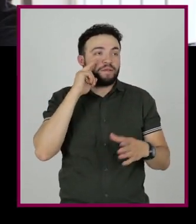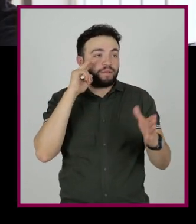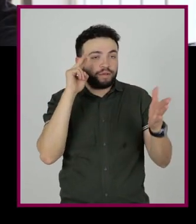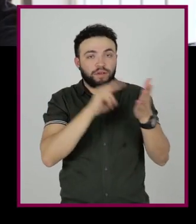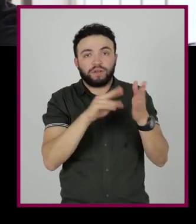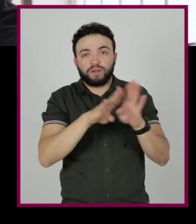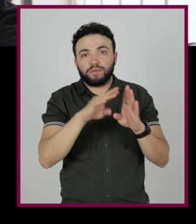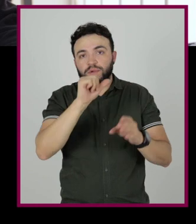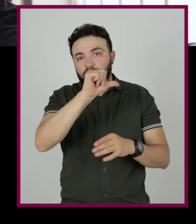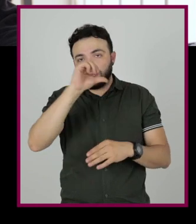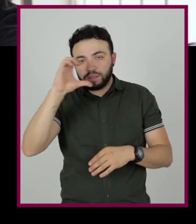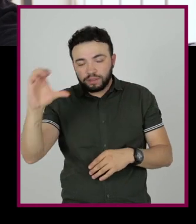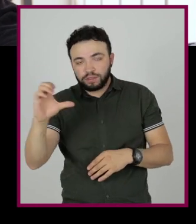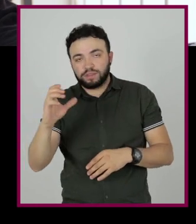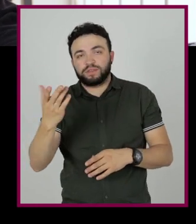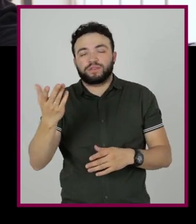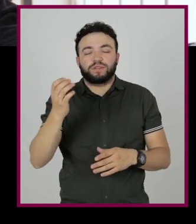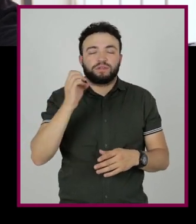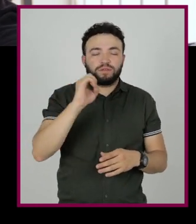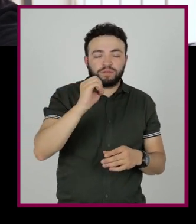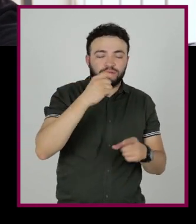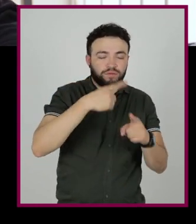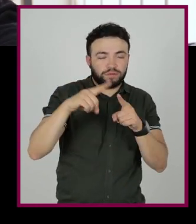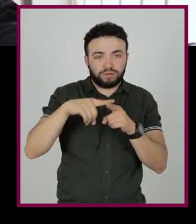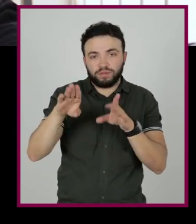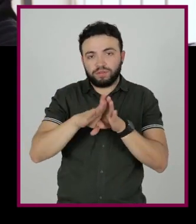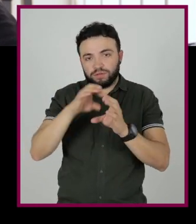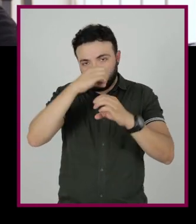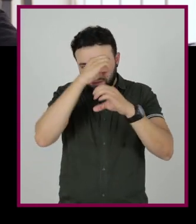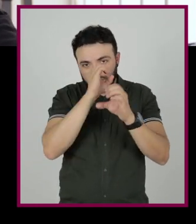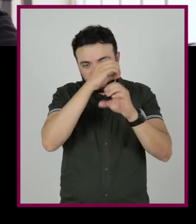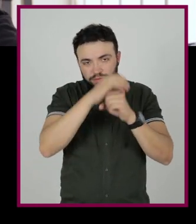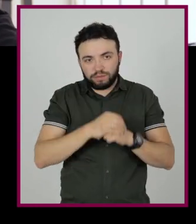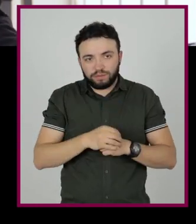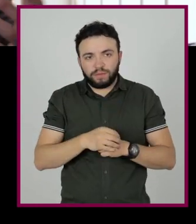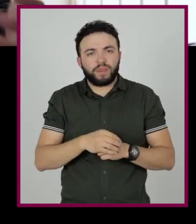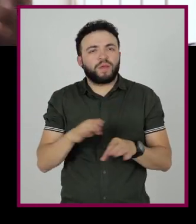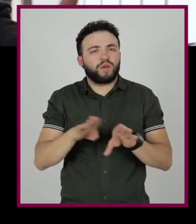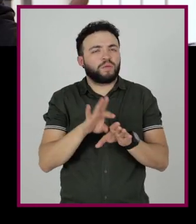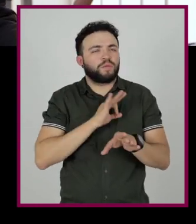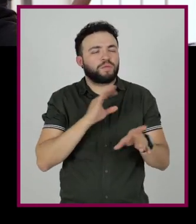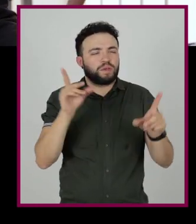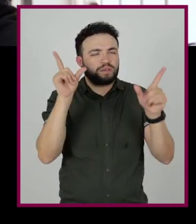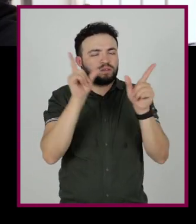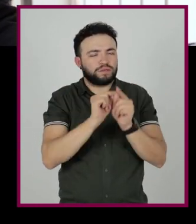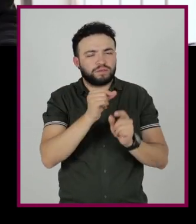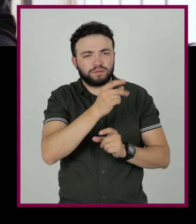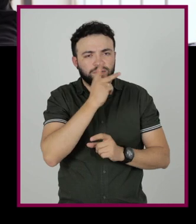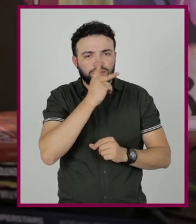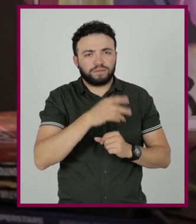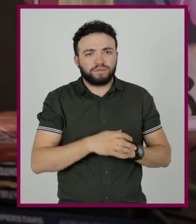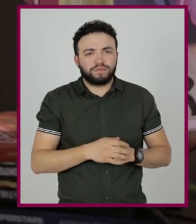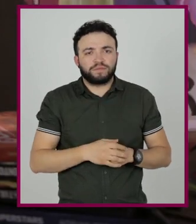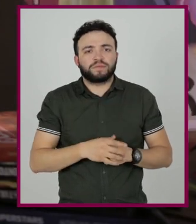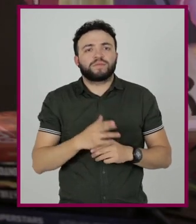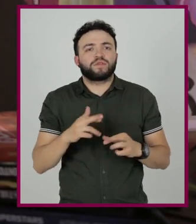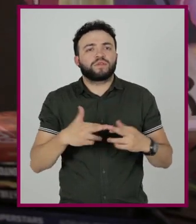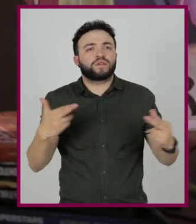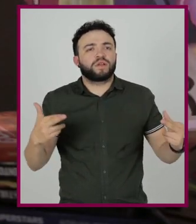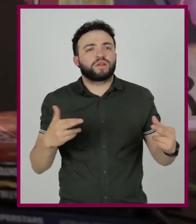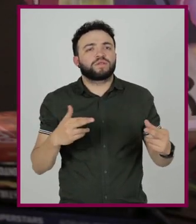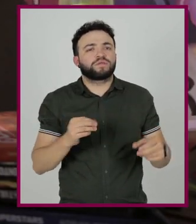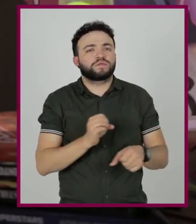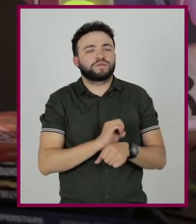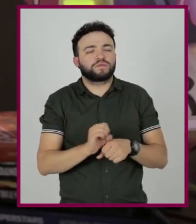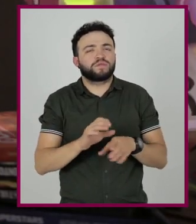representar asociaciones físicas o causales entre varios conceptos u objetos. ¿Cómo podríamos ejemplificarlo? Una relación